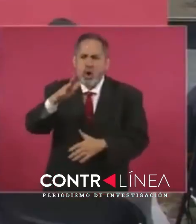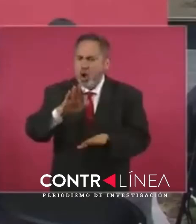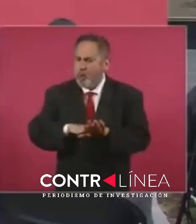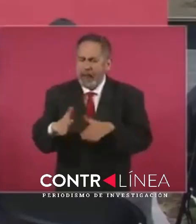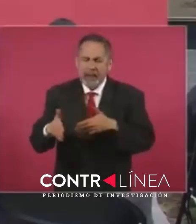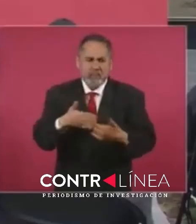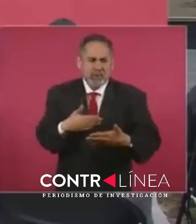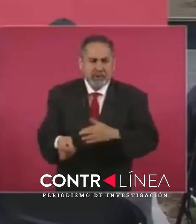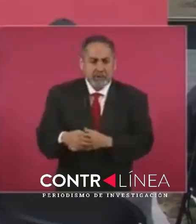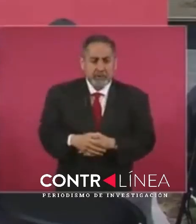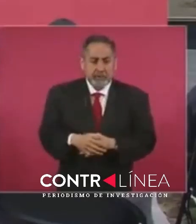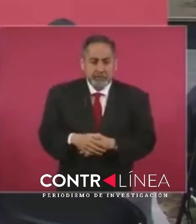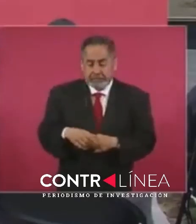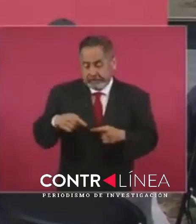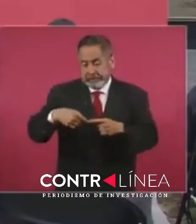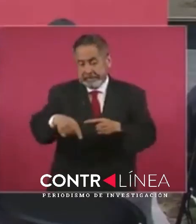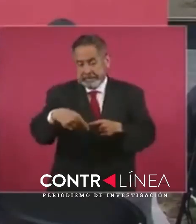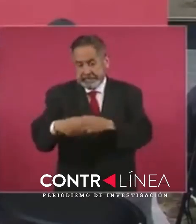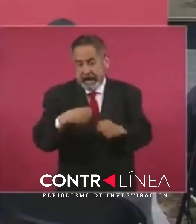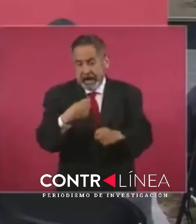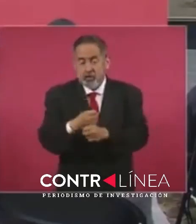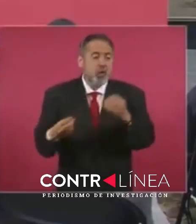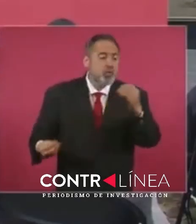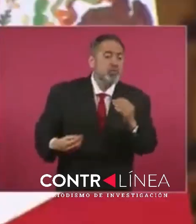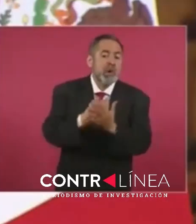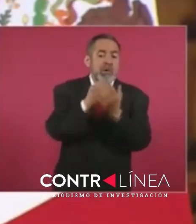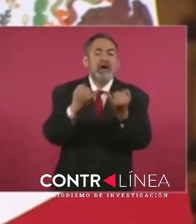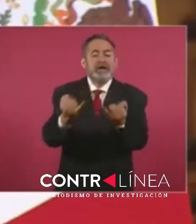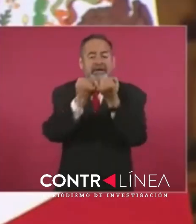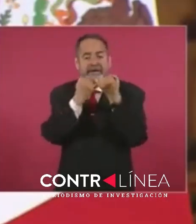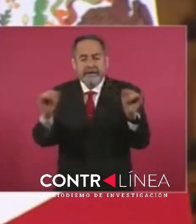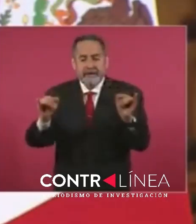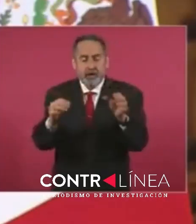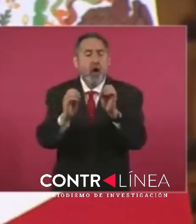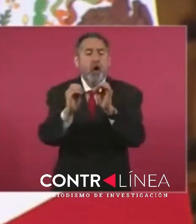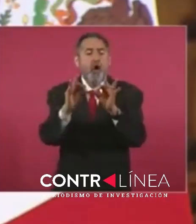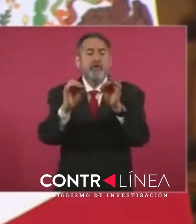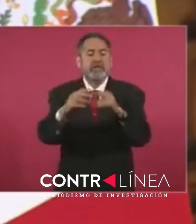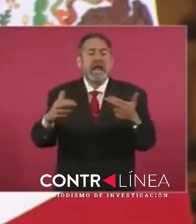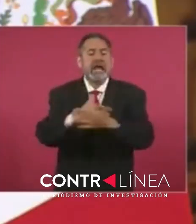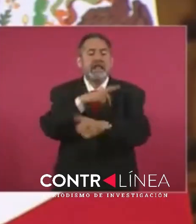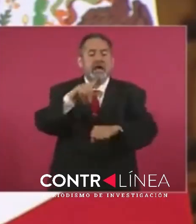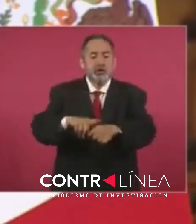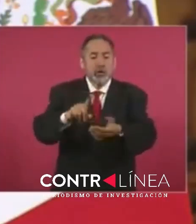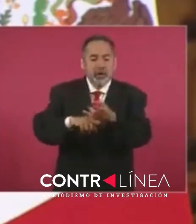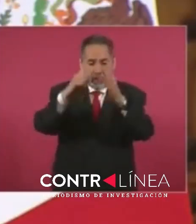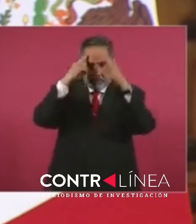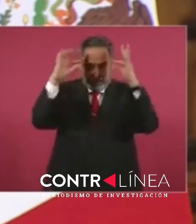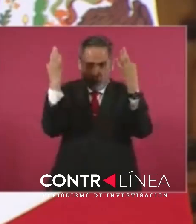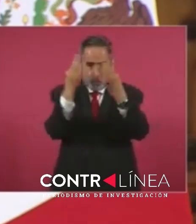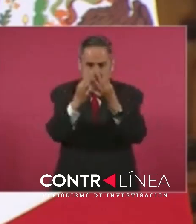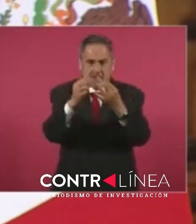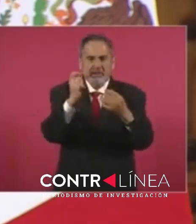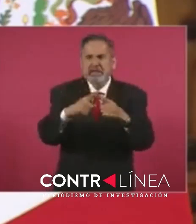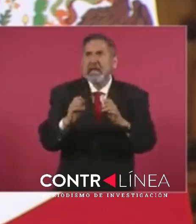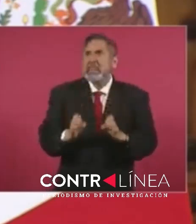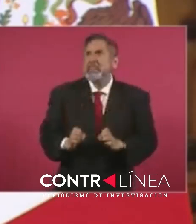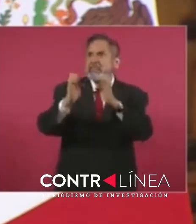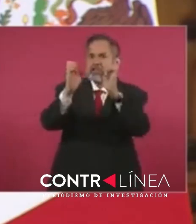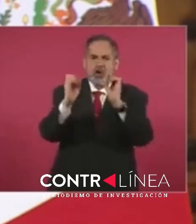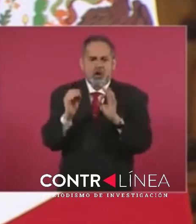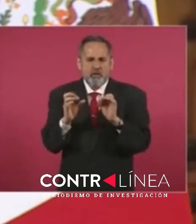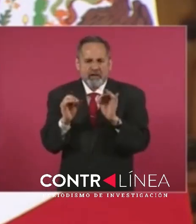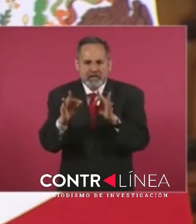A finales de este año se inaugurará la Agencia Nacional de Aduanas, un complejo administrativo